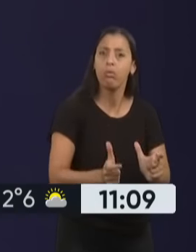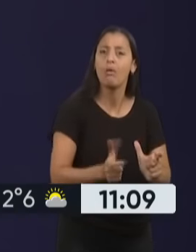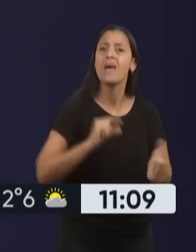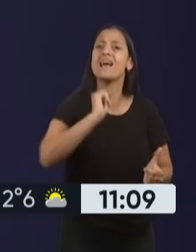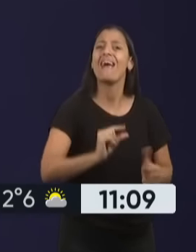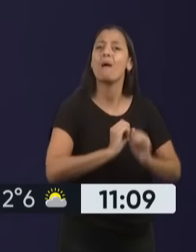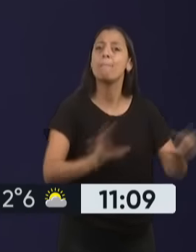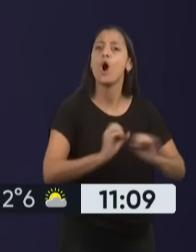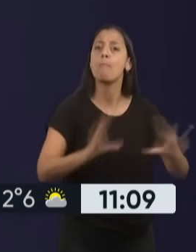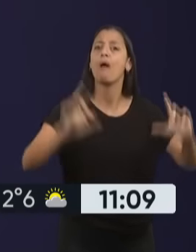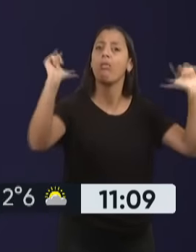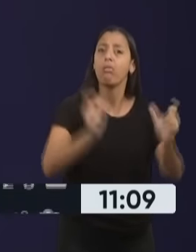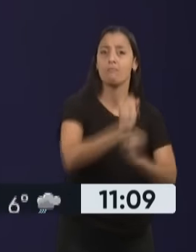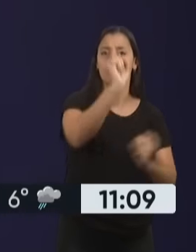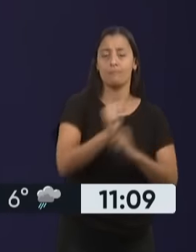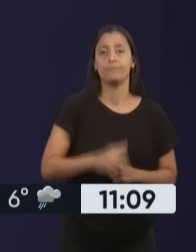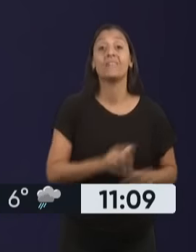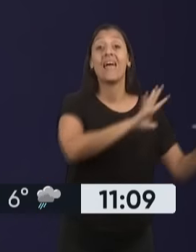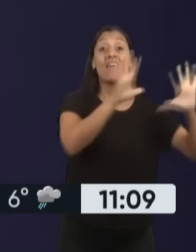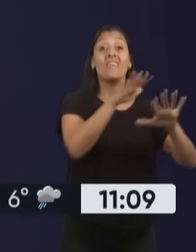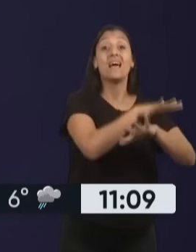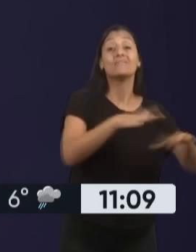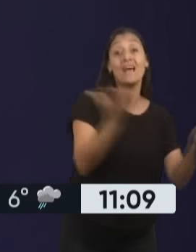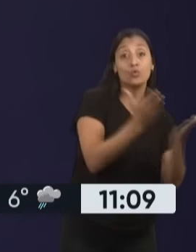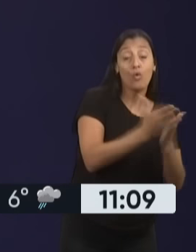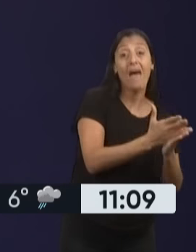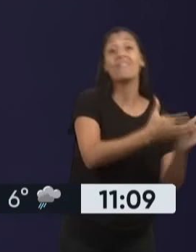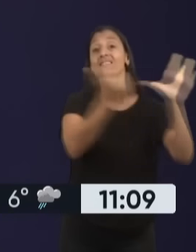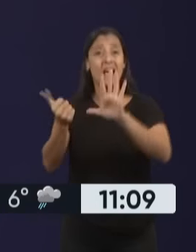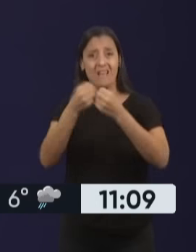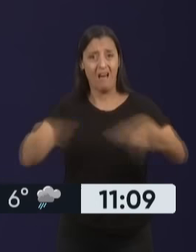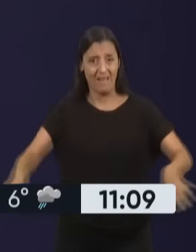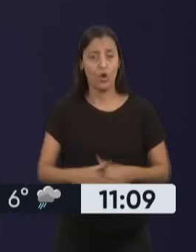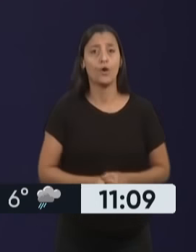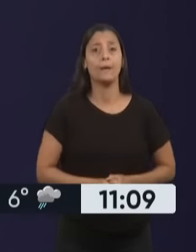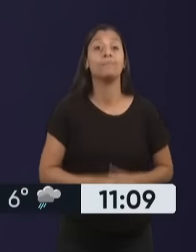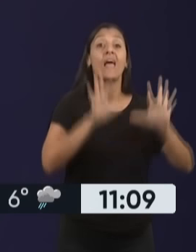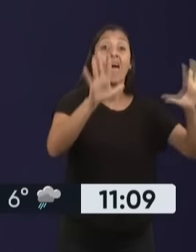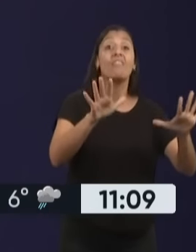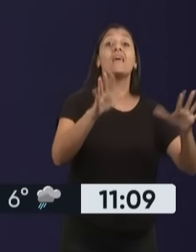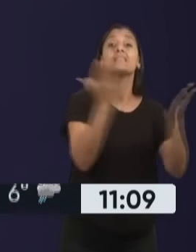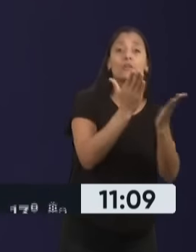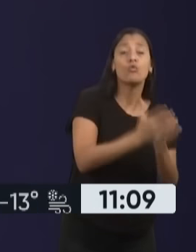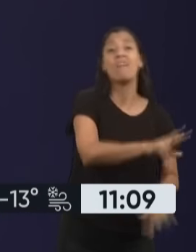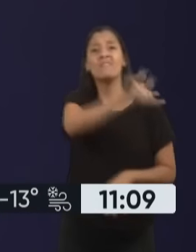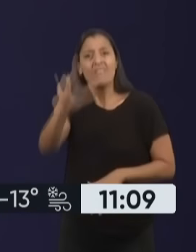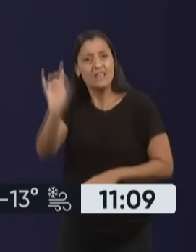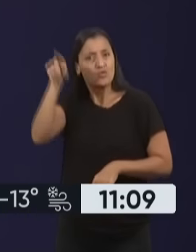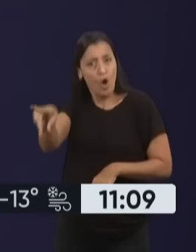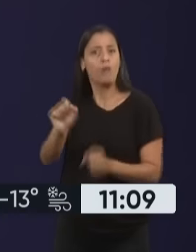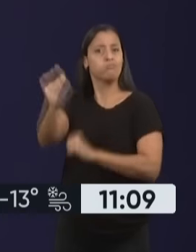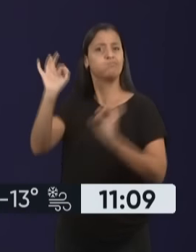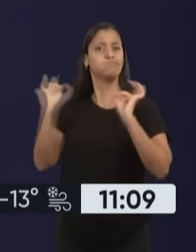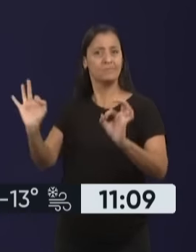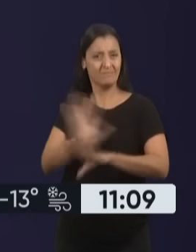cayendo en picada seis de cada 10 estudiantes abandonan el primer año tres de cada 10 solo son los que terminan la